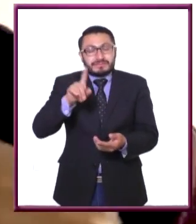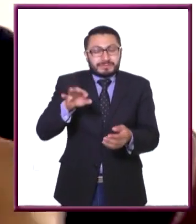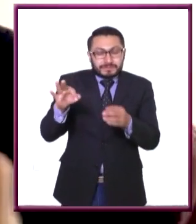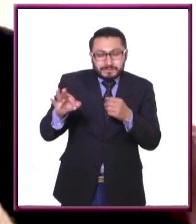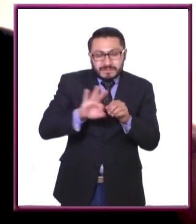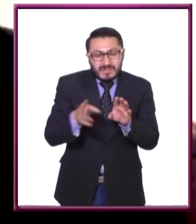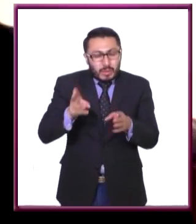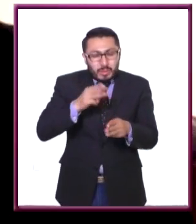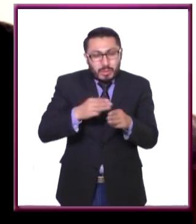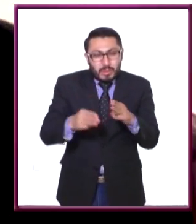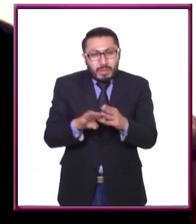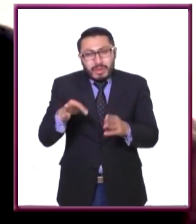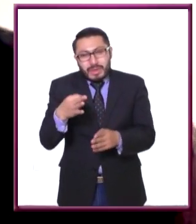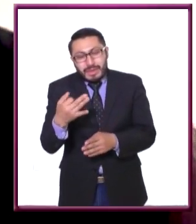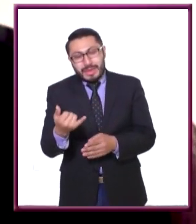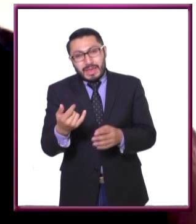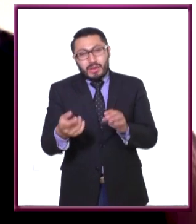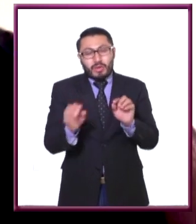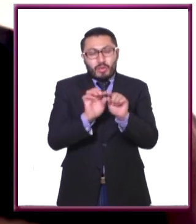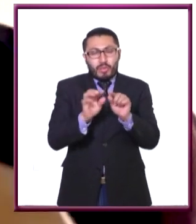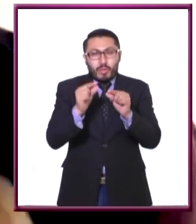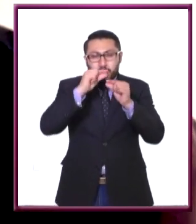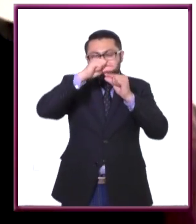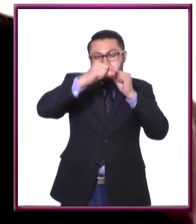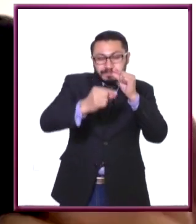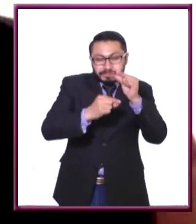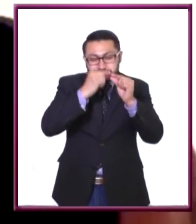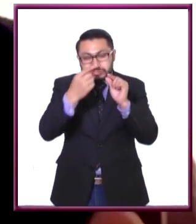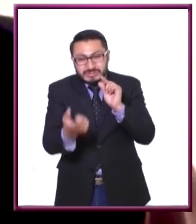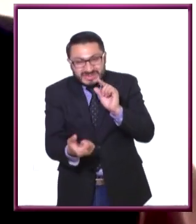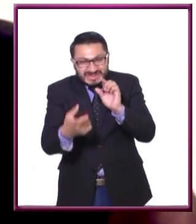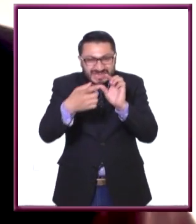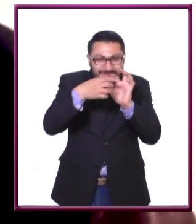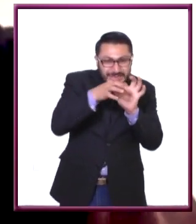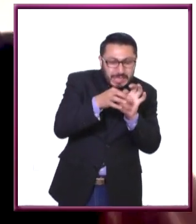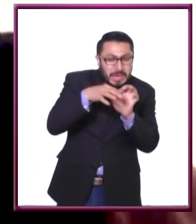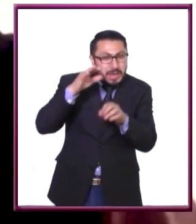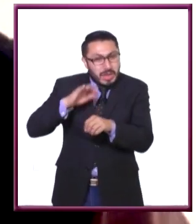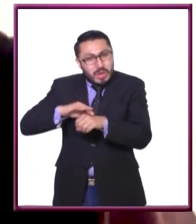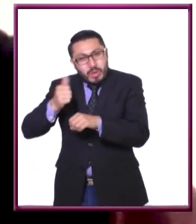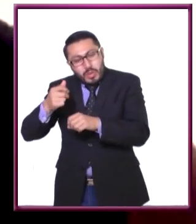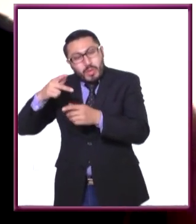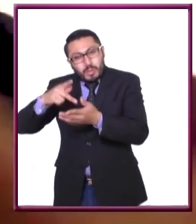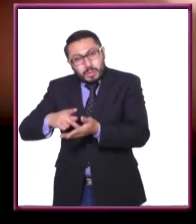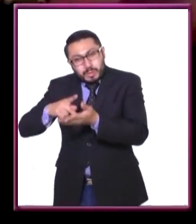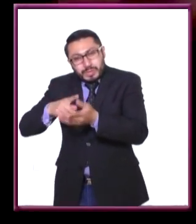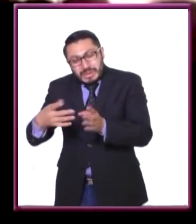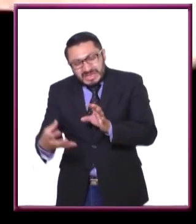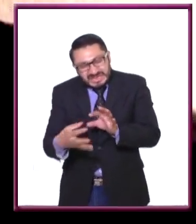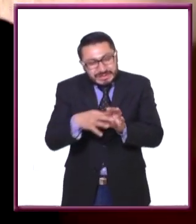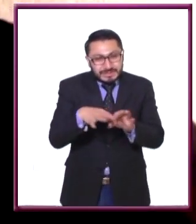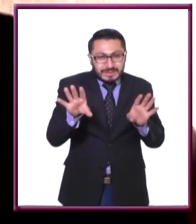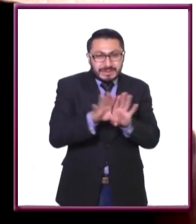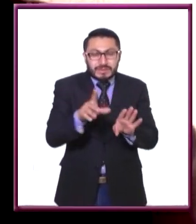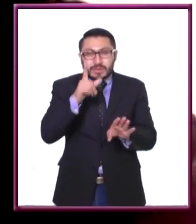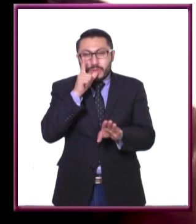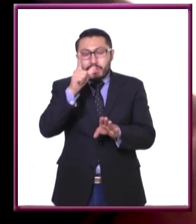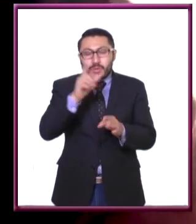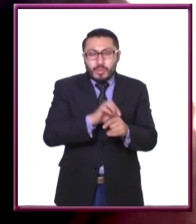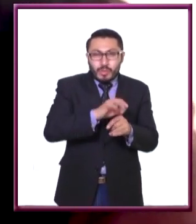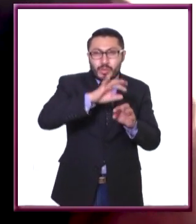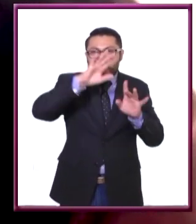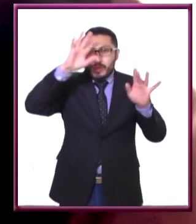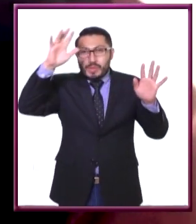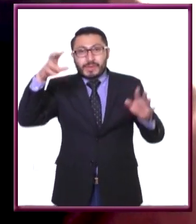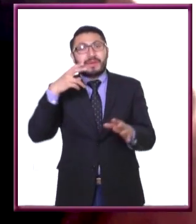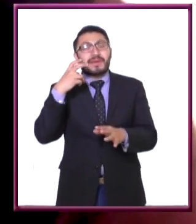y fusionar a los átomos más ligeros en átomos, en realidad núcleos más pesados, emite radiación